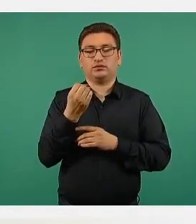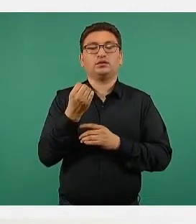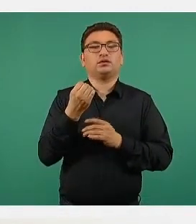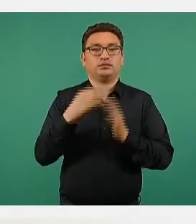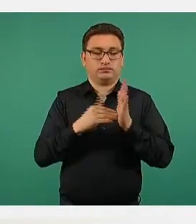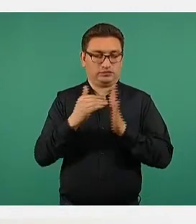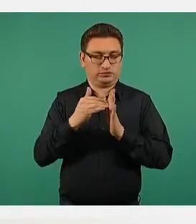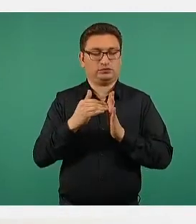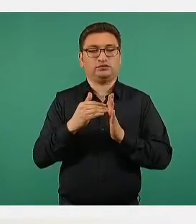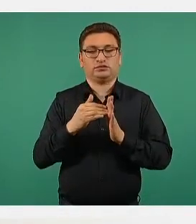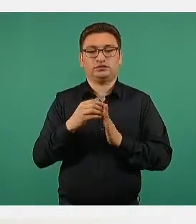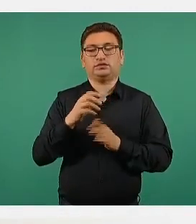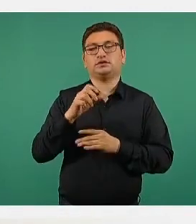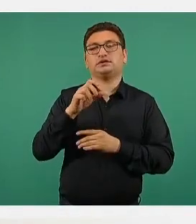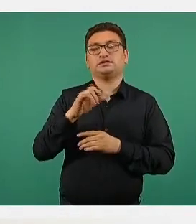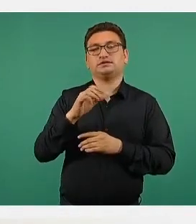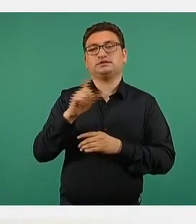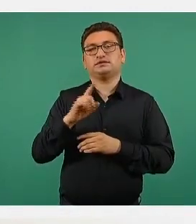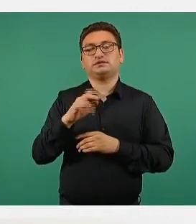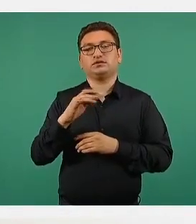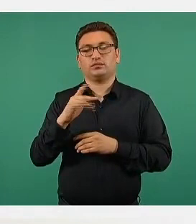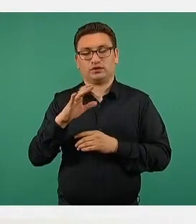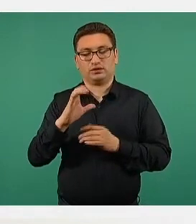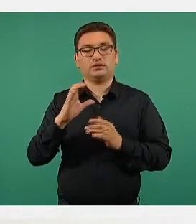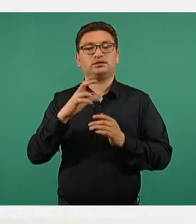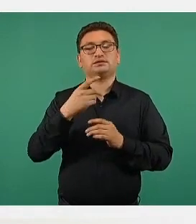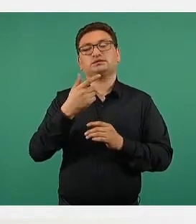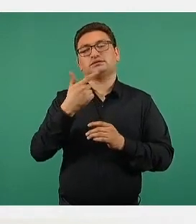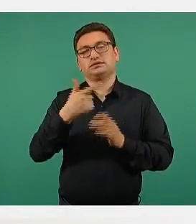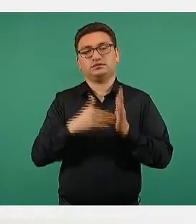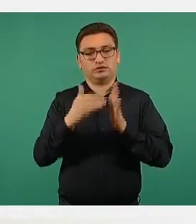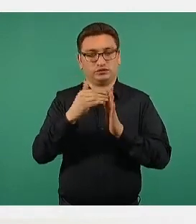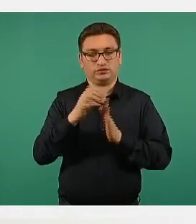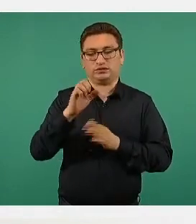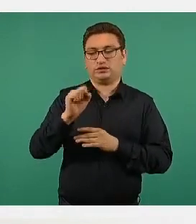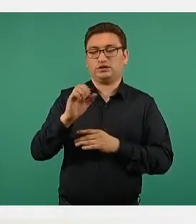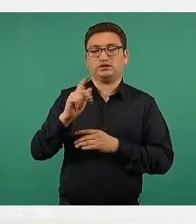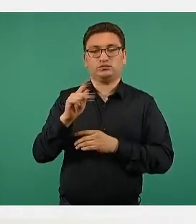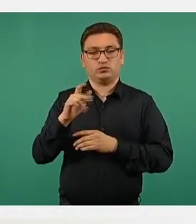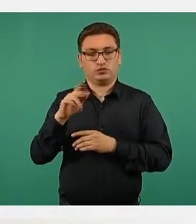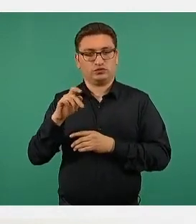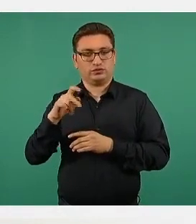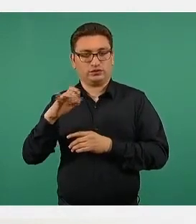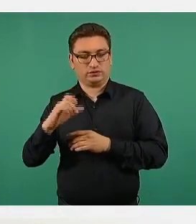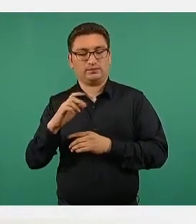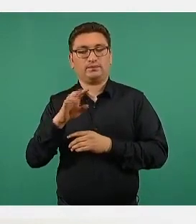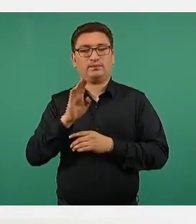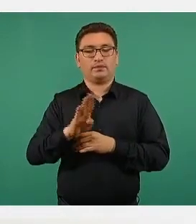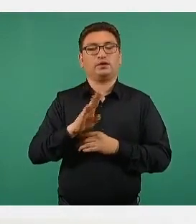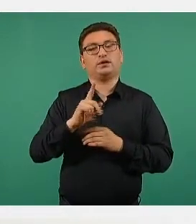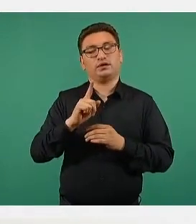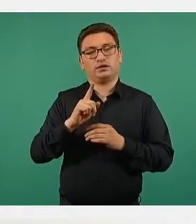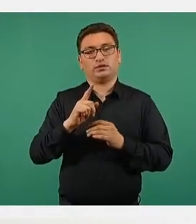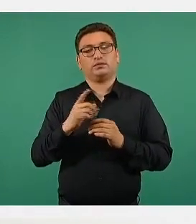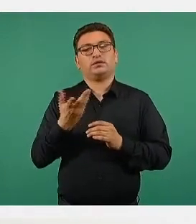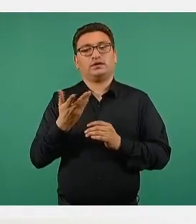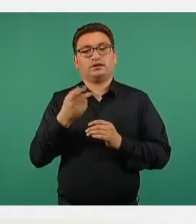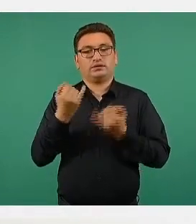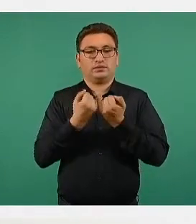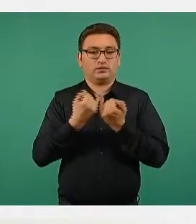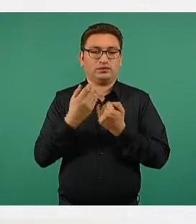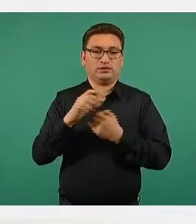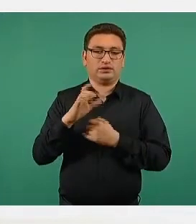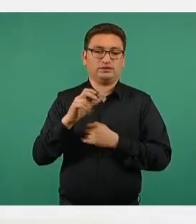millones, Sinovac 7 millones, Sputnik V con 2.4 millones y CanSino, que es